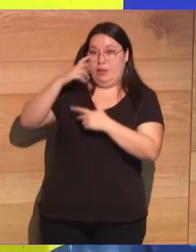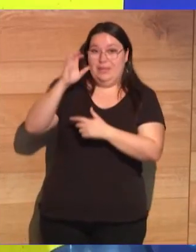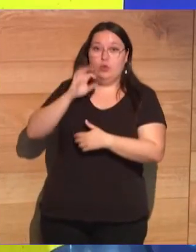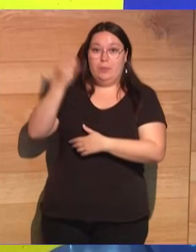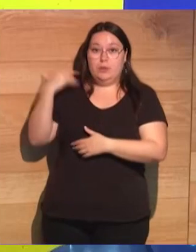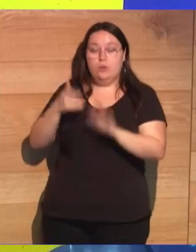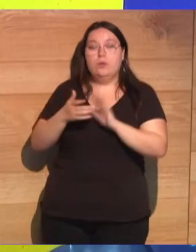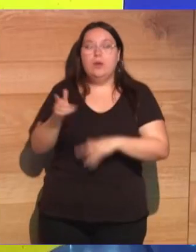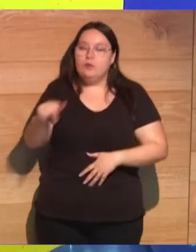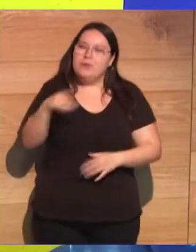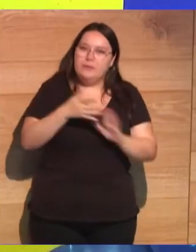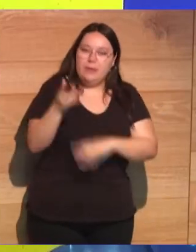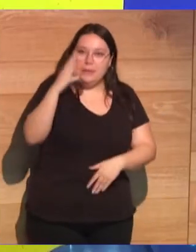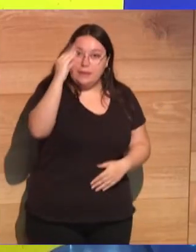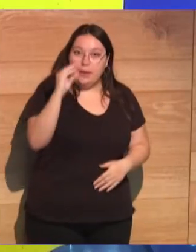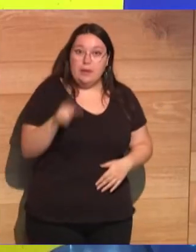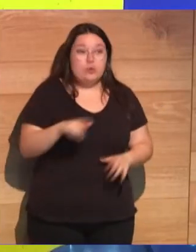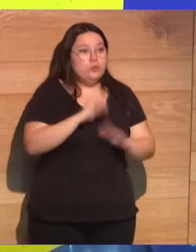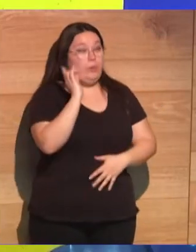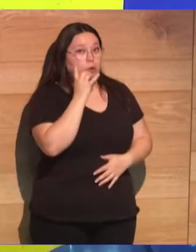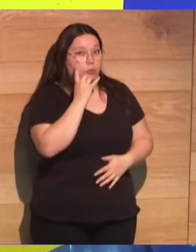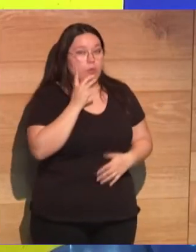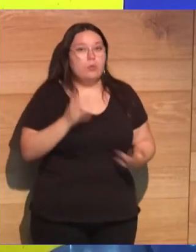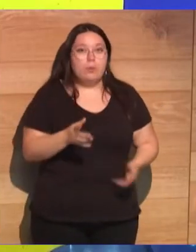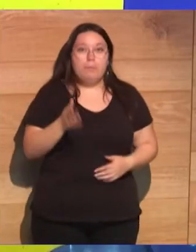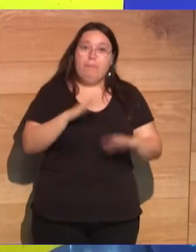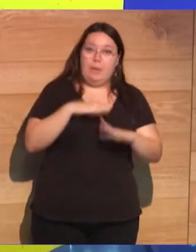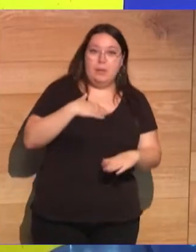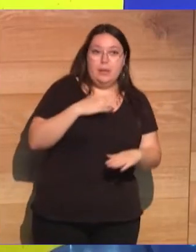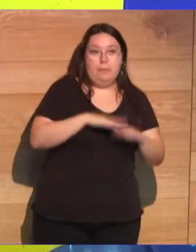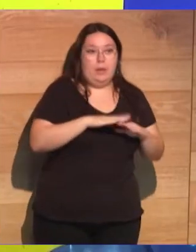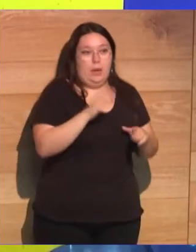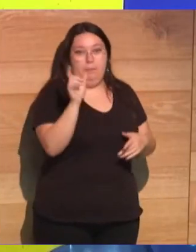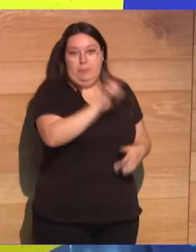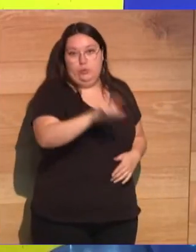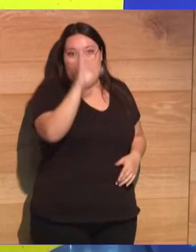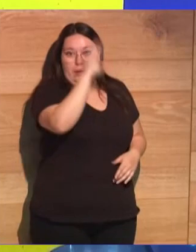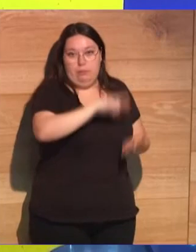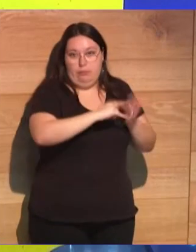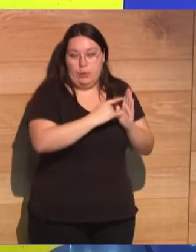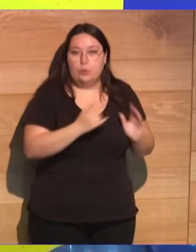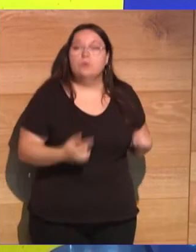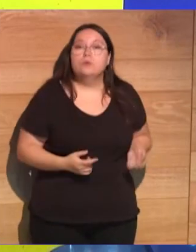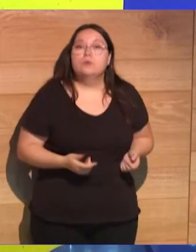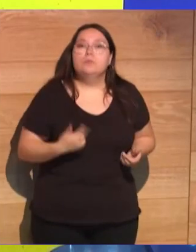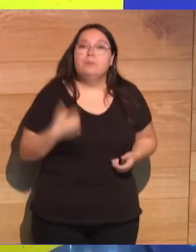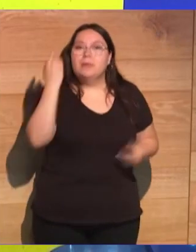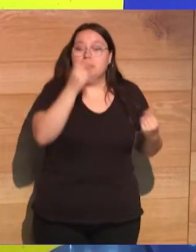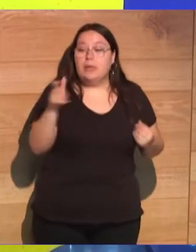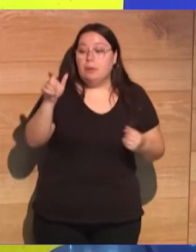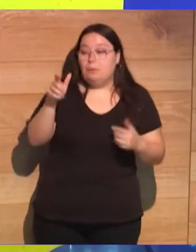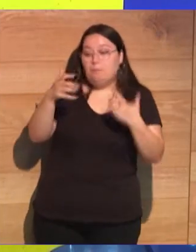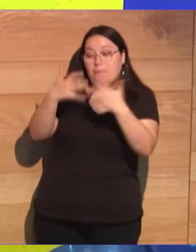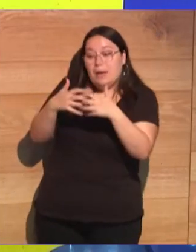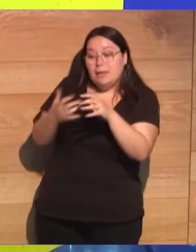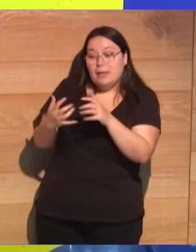es que es inteligente. Para mí ese es el error, bueno, para mí y para otros muchos, digamos, científicos y técnicos, ¿no? El pensar que hemos creado una máquina